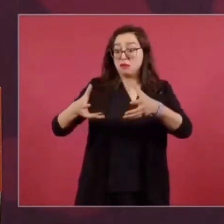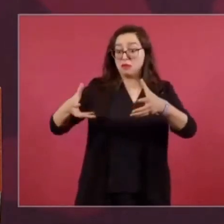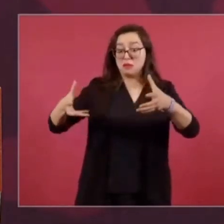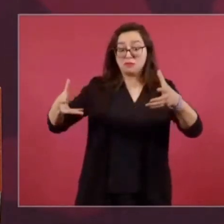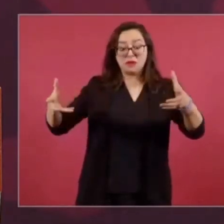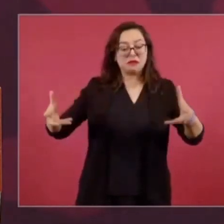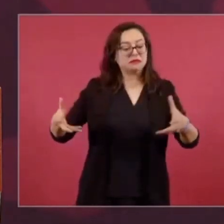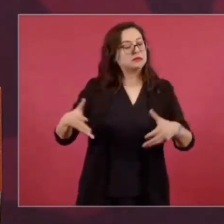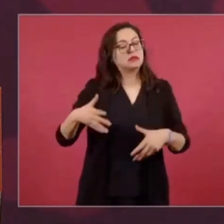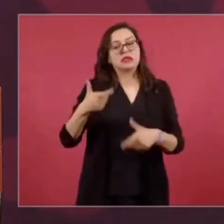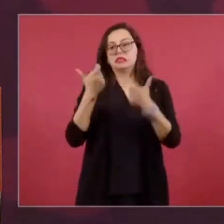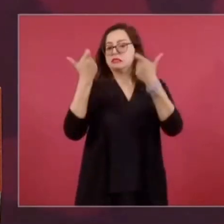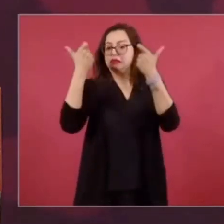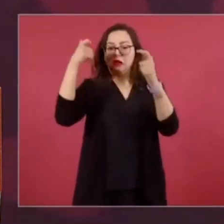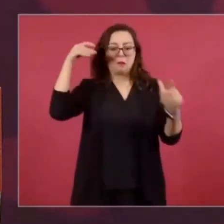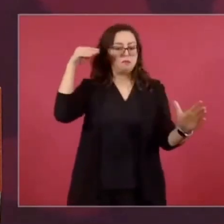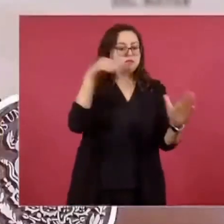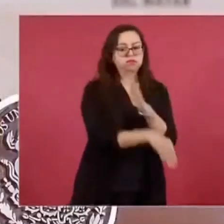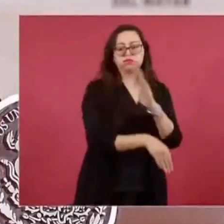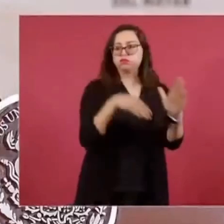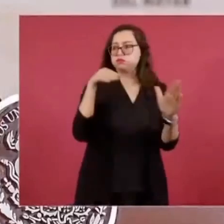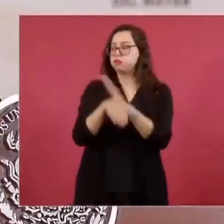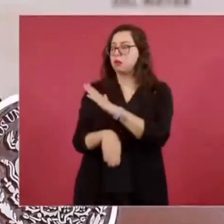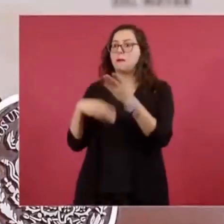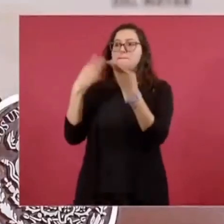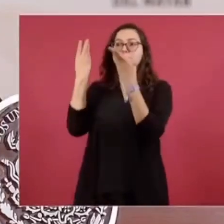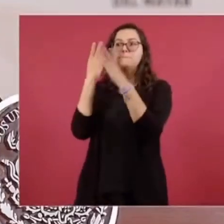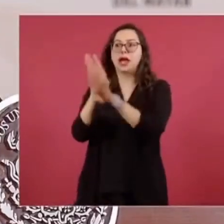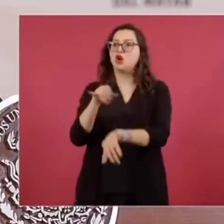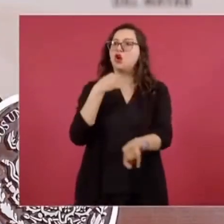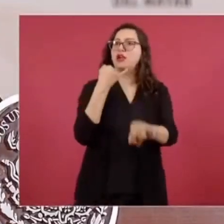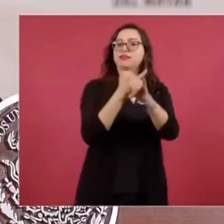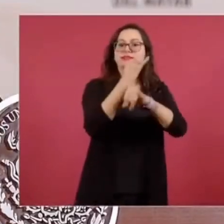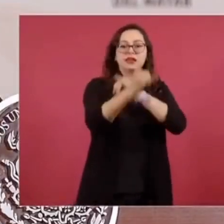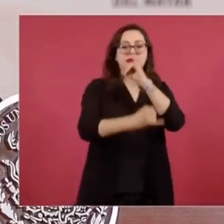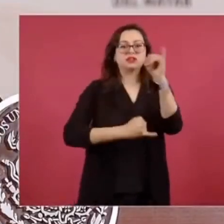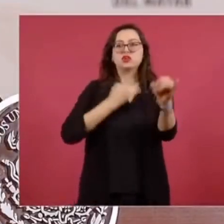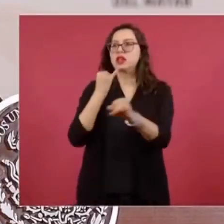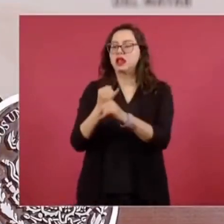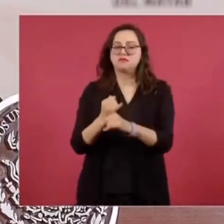de confianza de los bancos extranjeros.